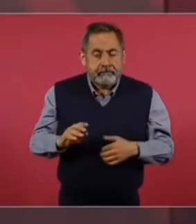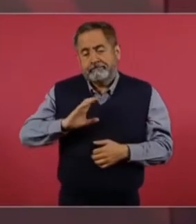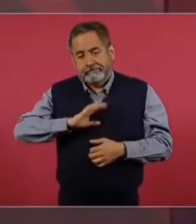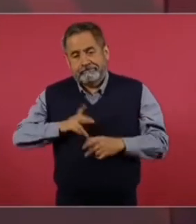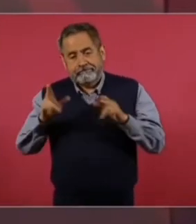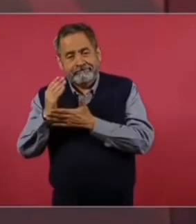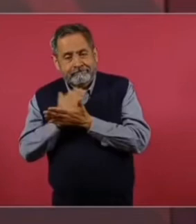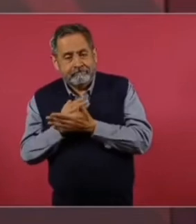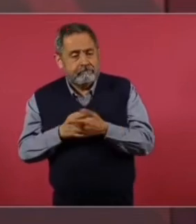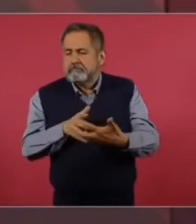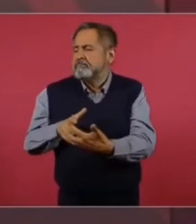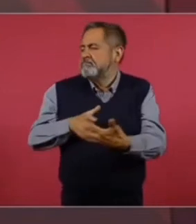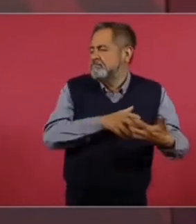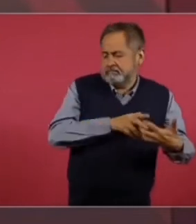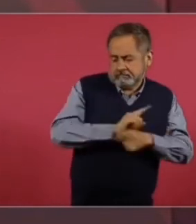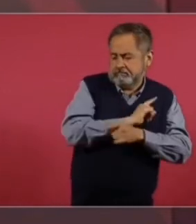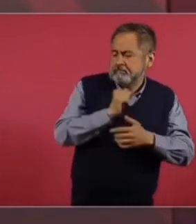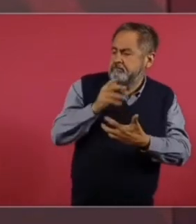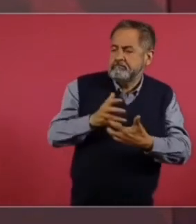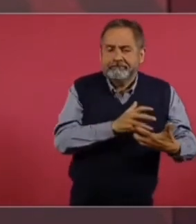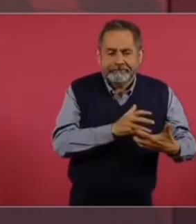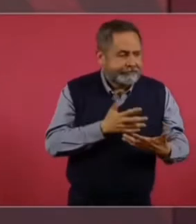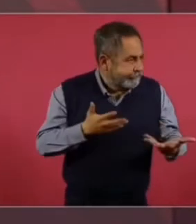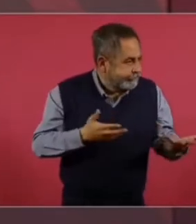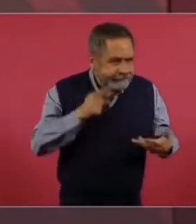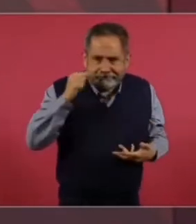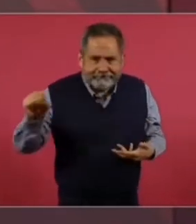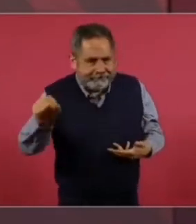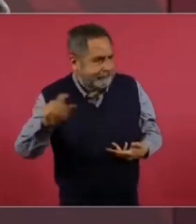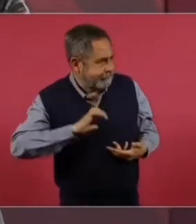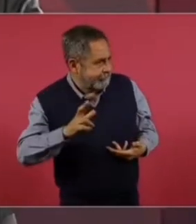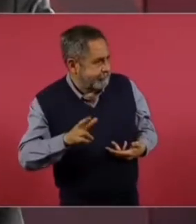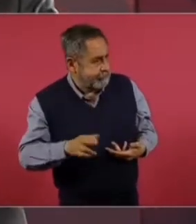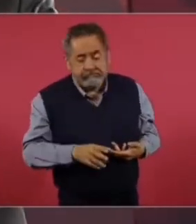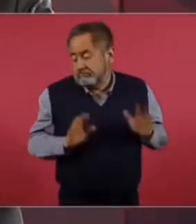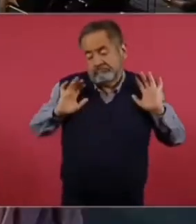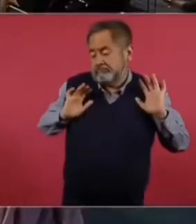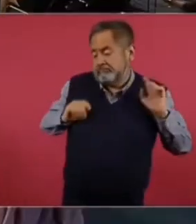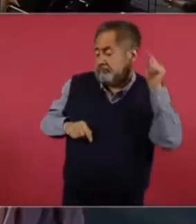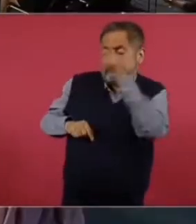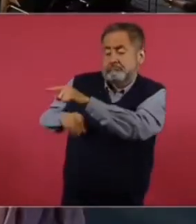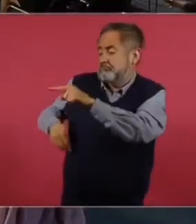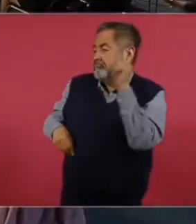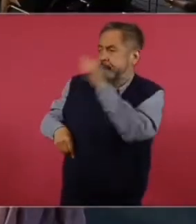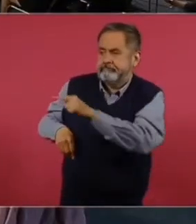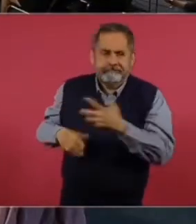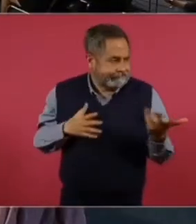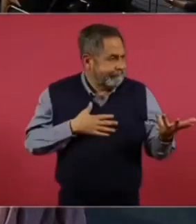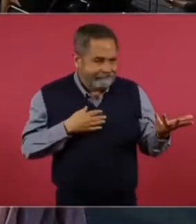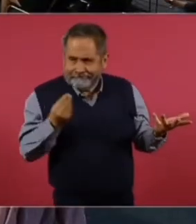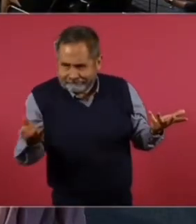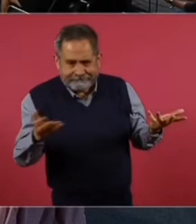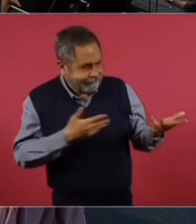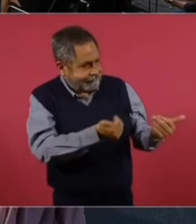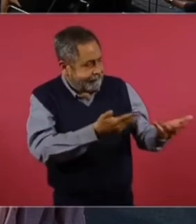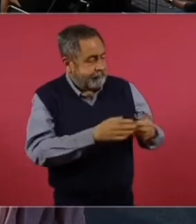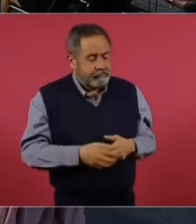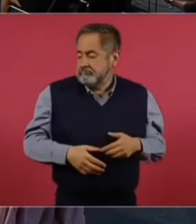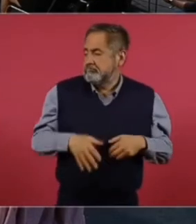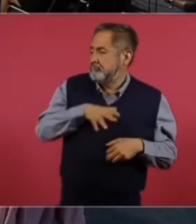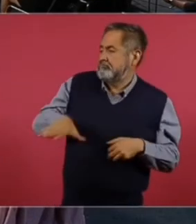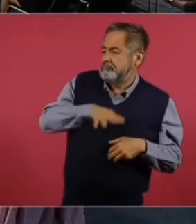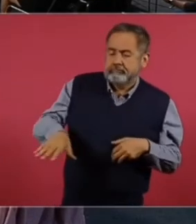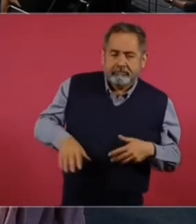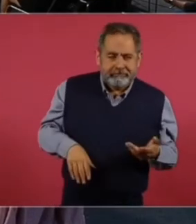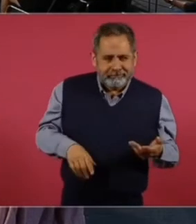cáncer, ¿sí? Entonces, nos acusaban de no darle las medicinas de cáncer a